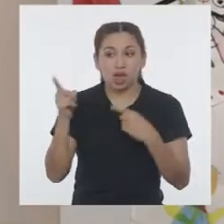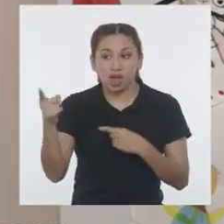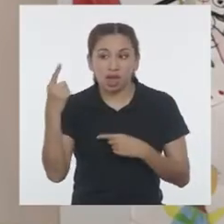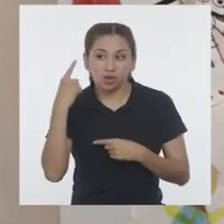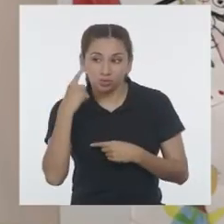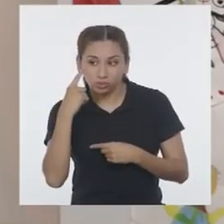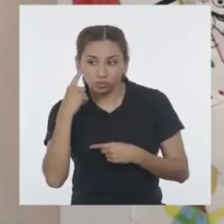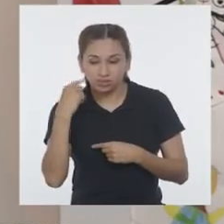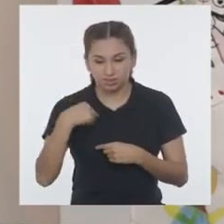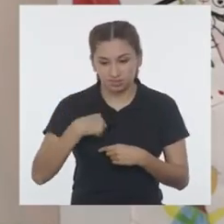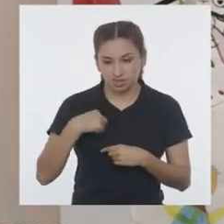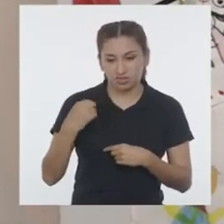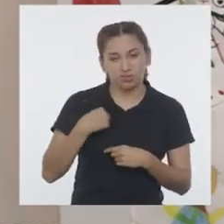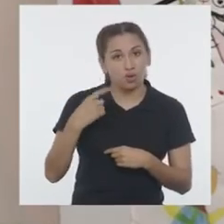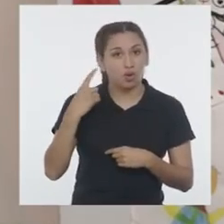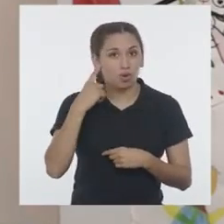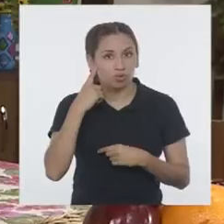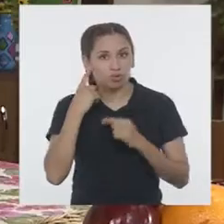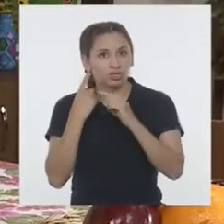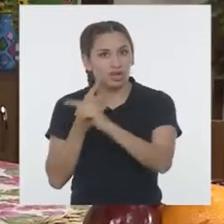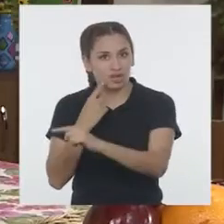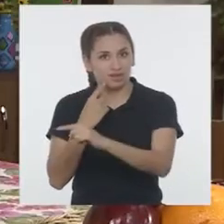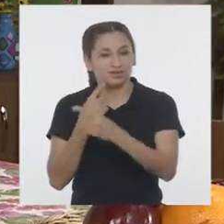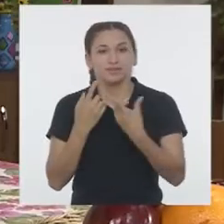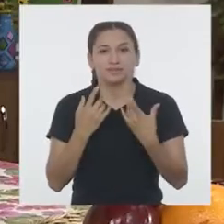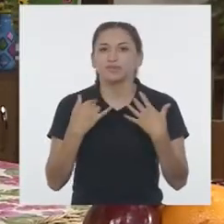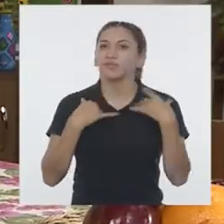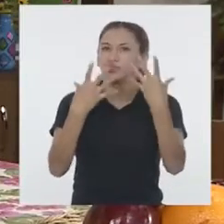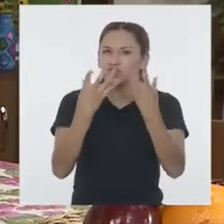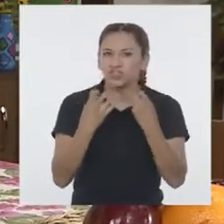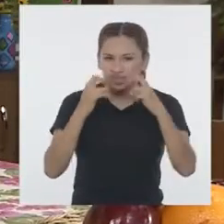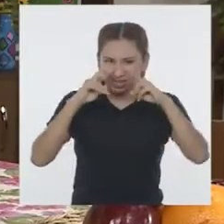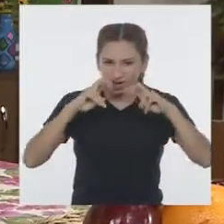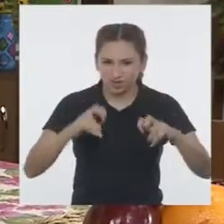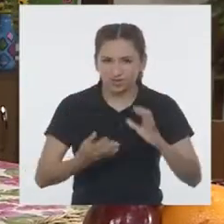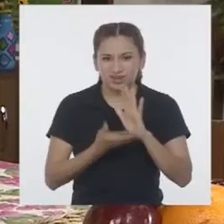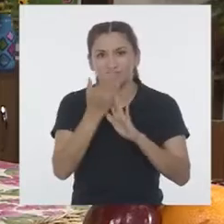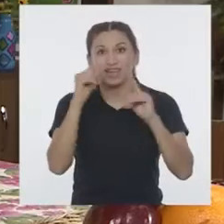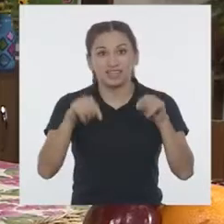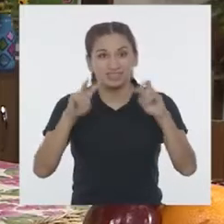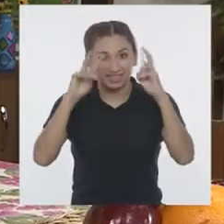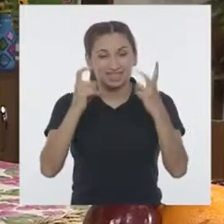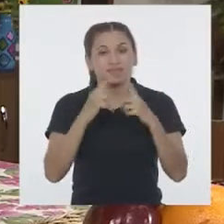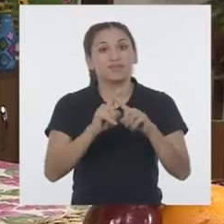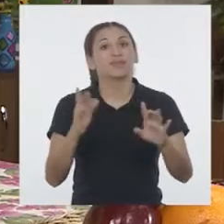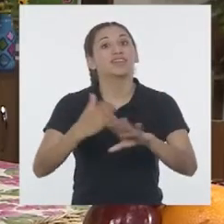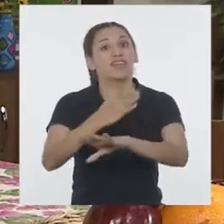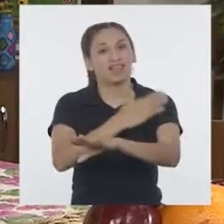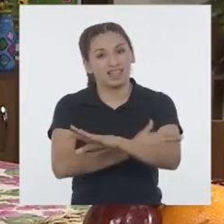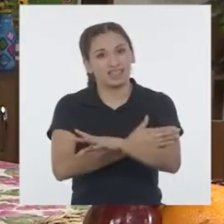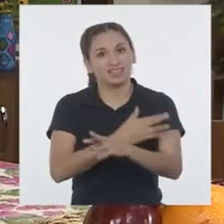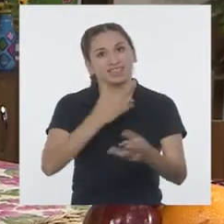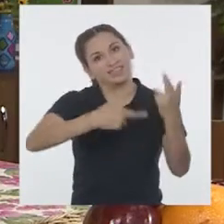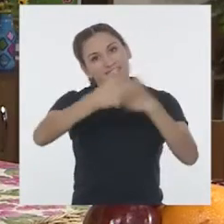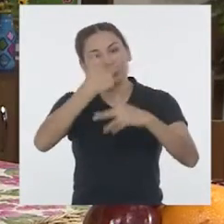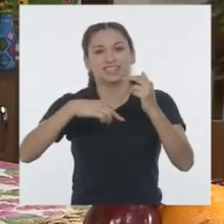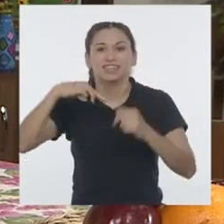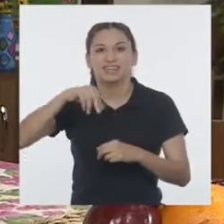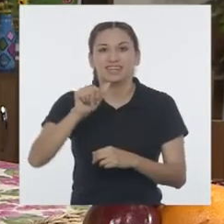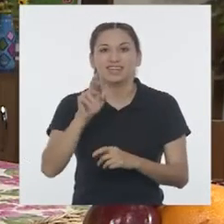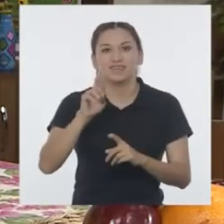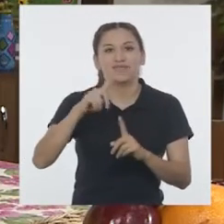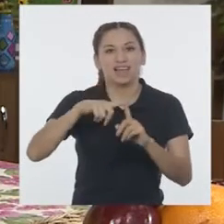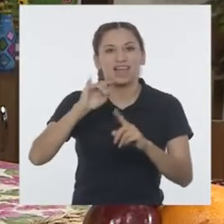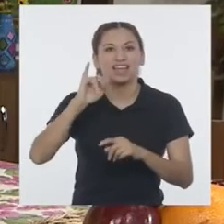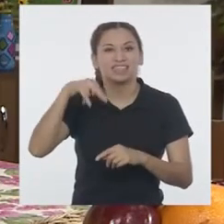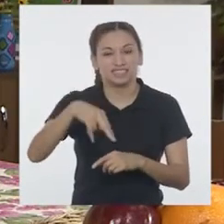a otros. ¿Ustedes qué dicen? Quisiera averiguar más sobre el tema, pero antes regresamos con Martín, que